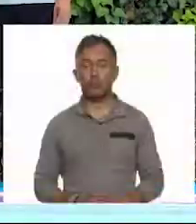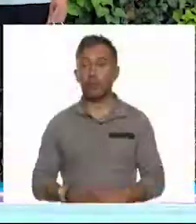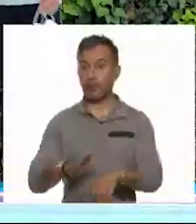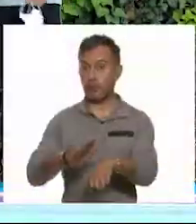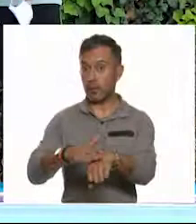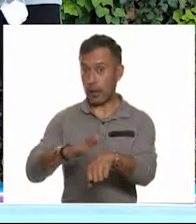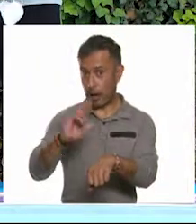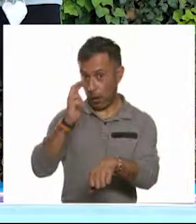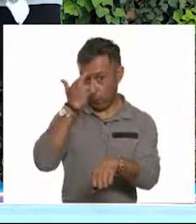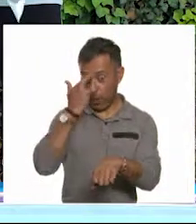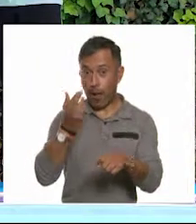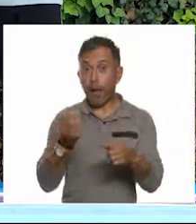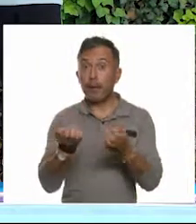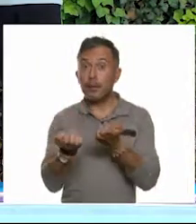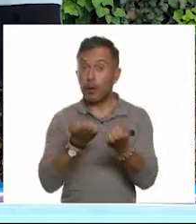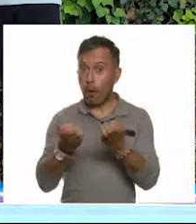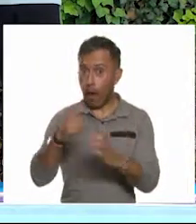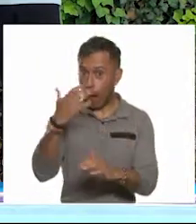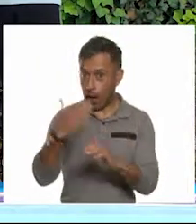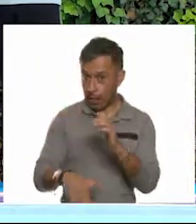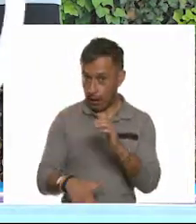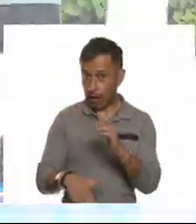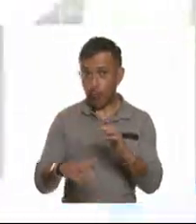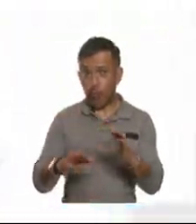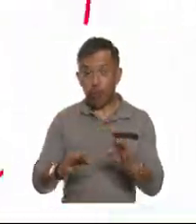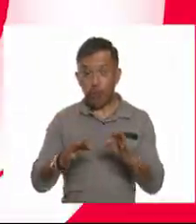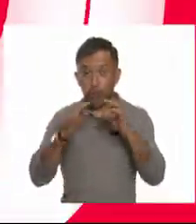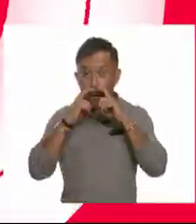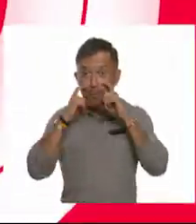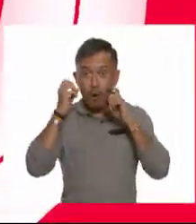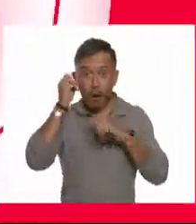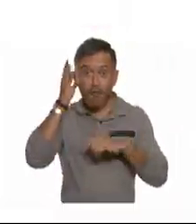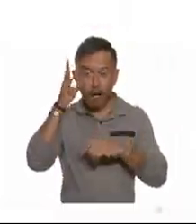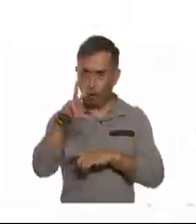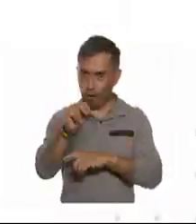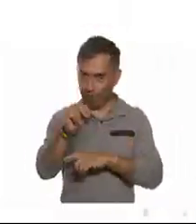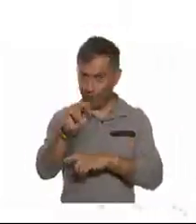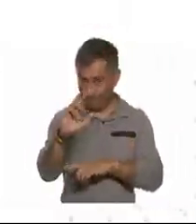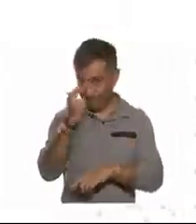Recuerda, al terminar la activación, no olvides la protección.